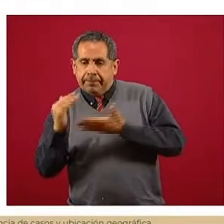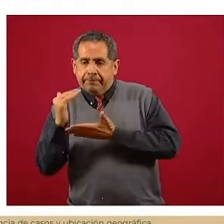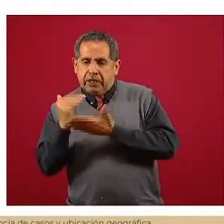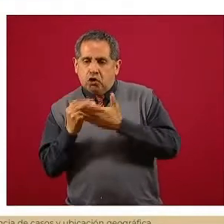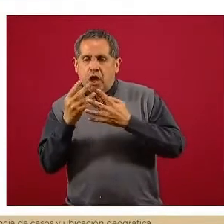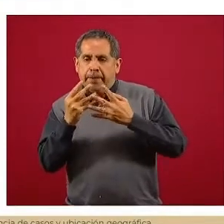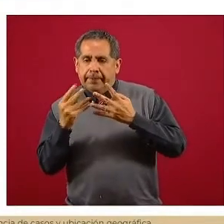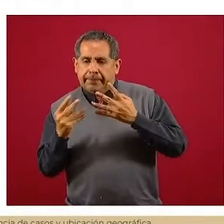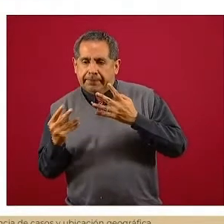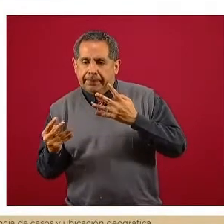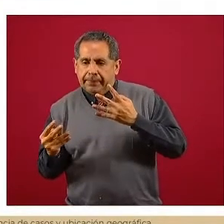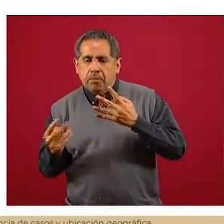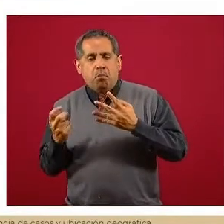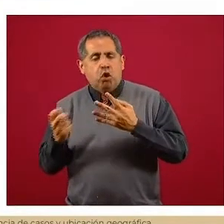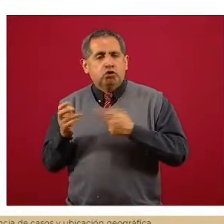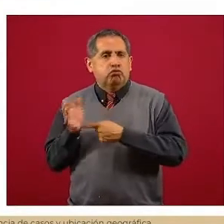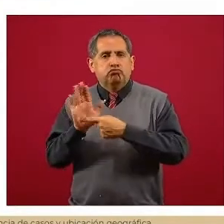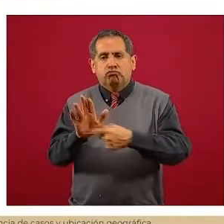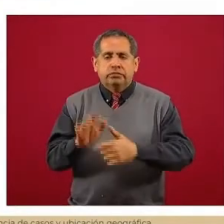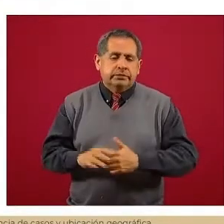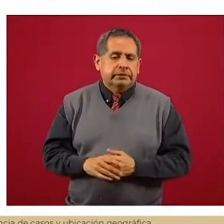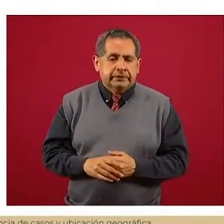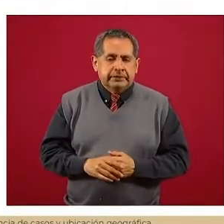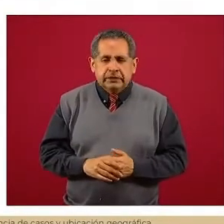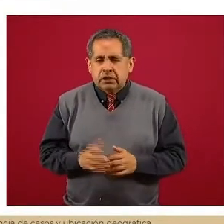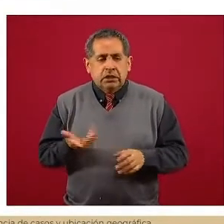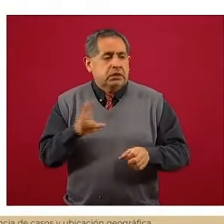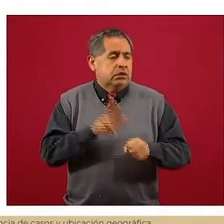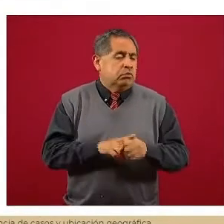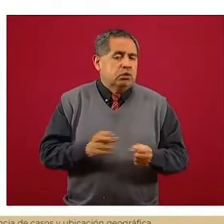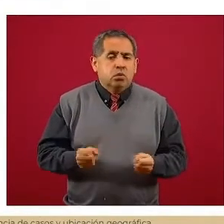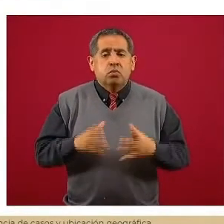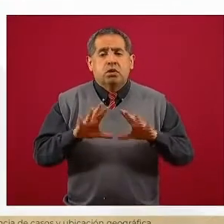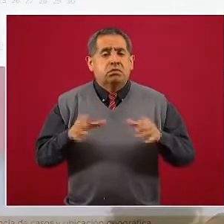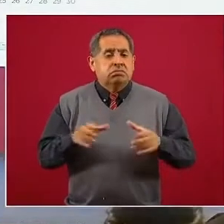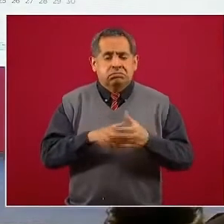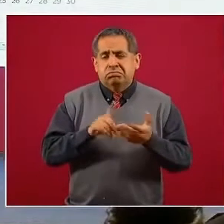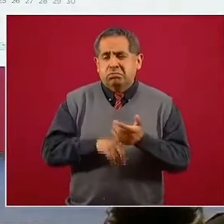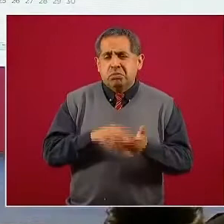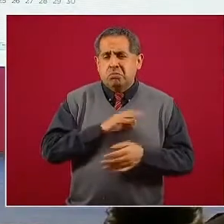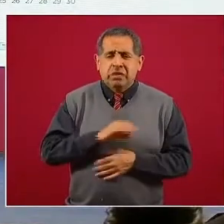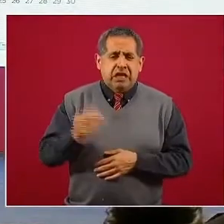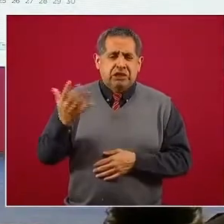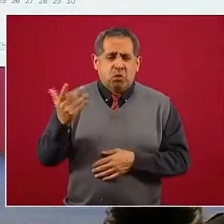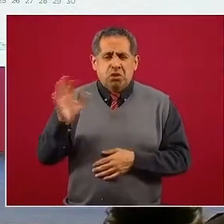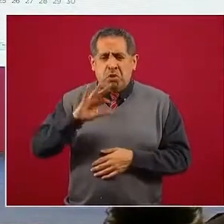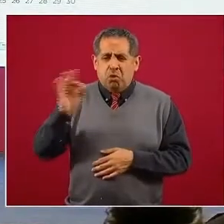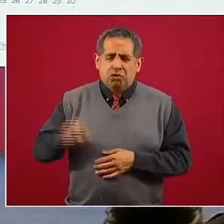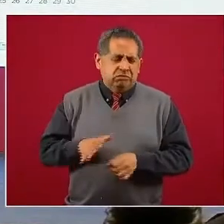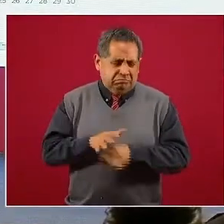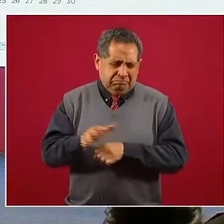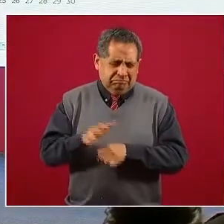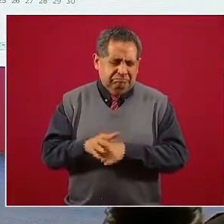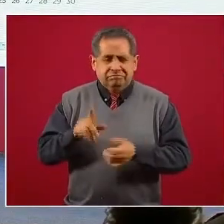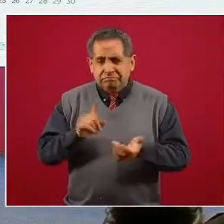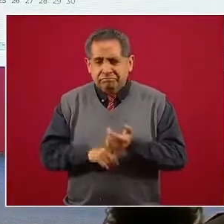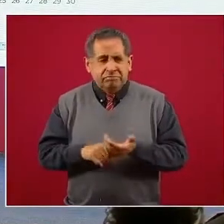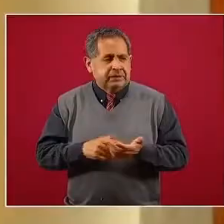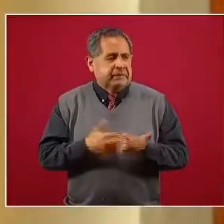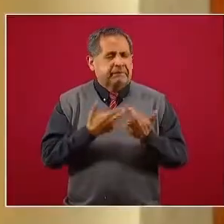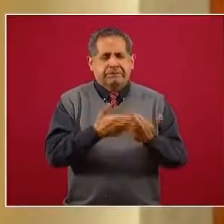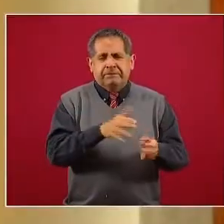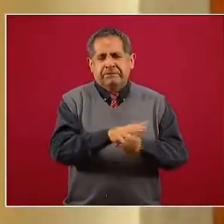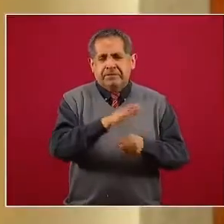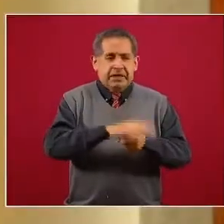eso están en este grupo. La ocupación hospitalaria está abordando alrededor de un 50%, aunque el de camas general está un poco